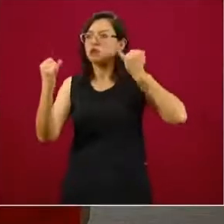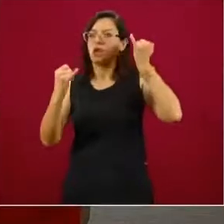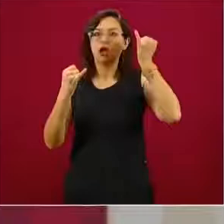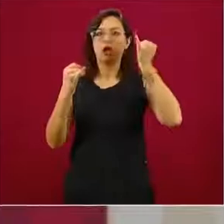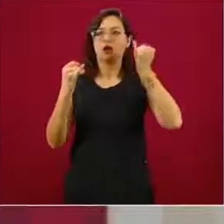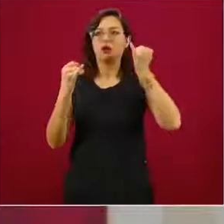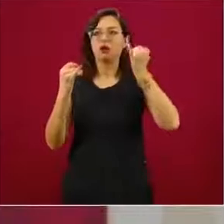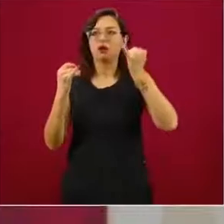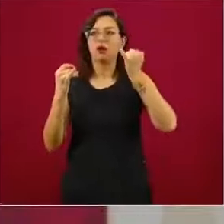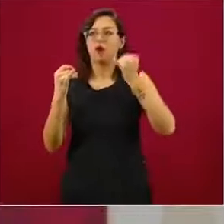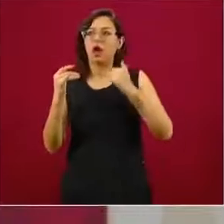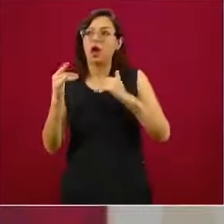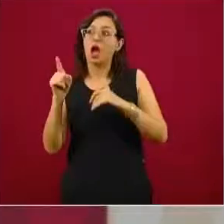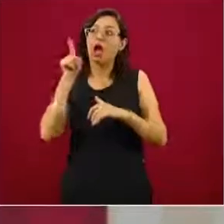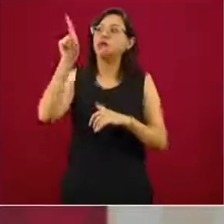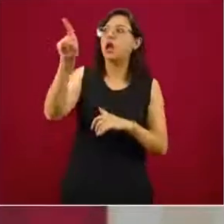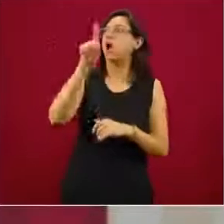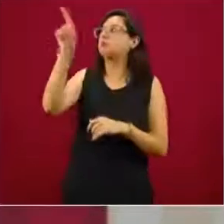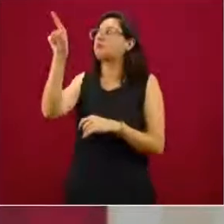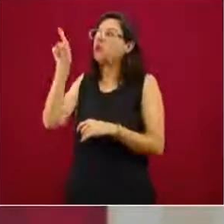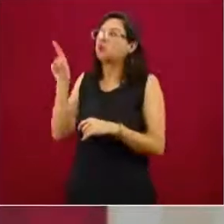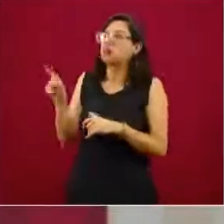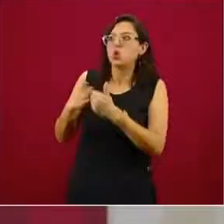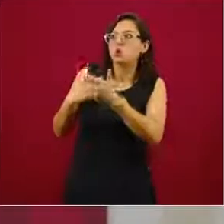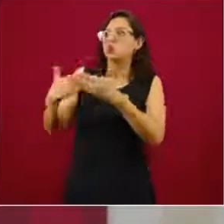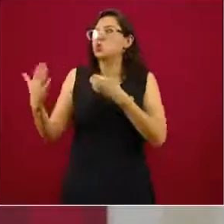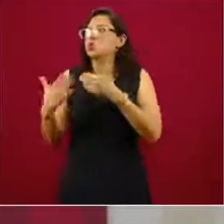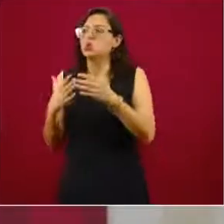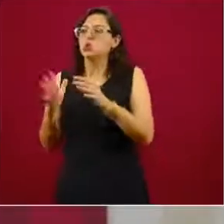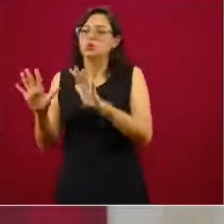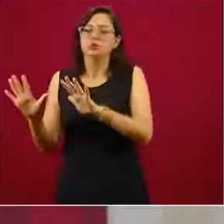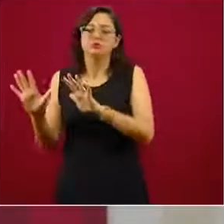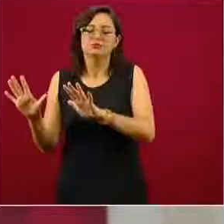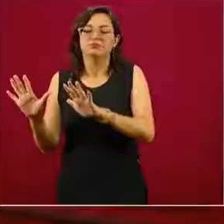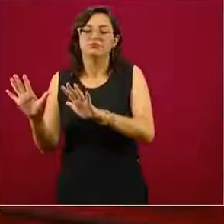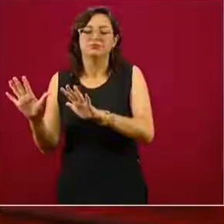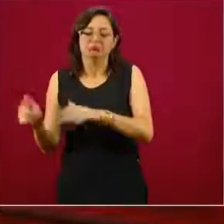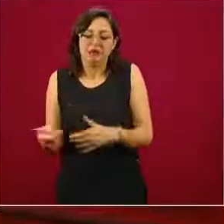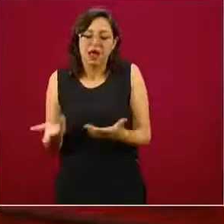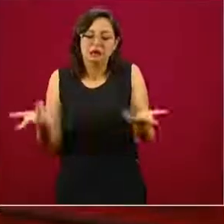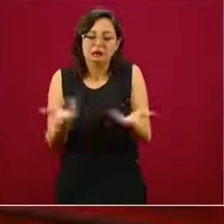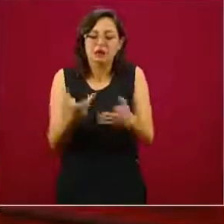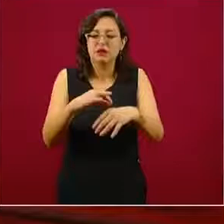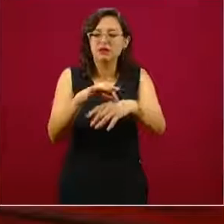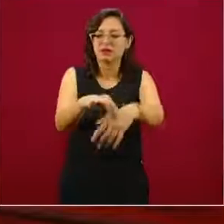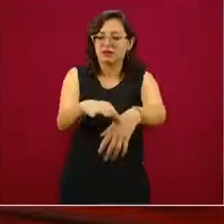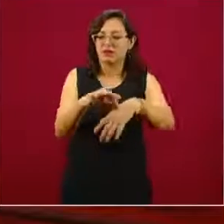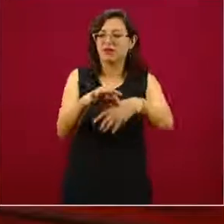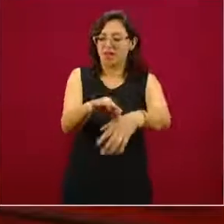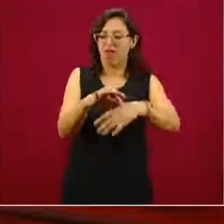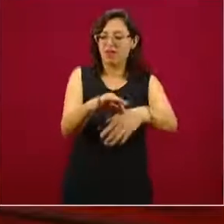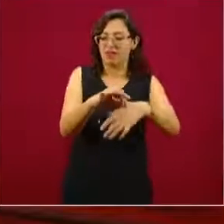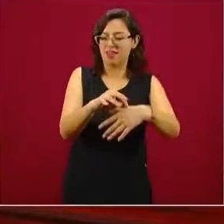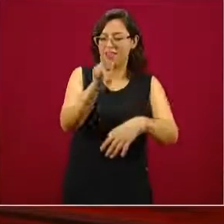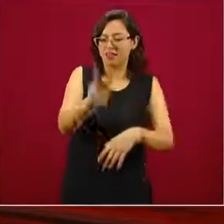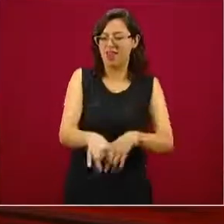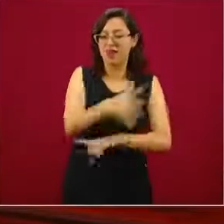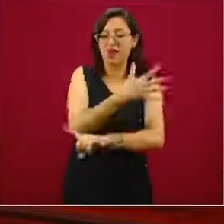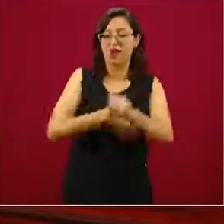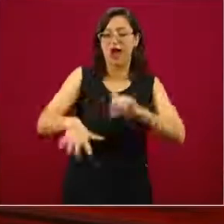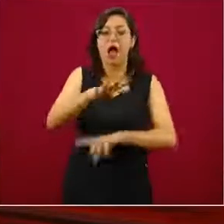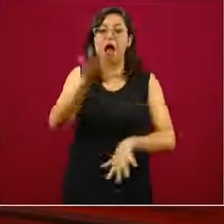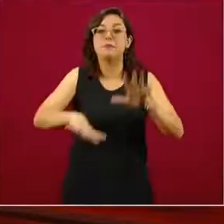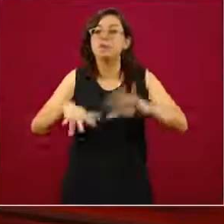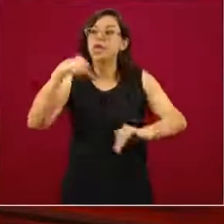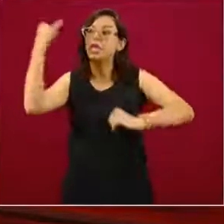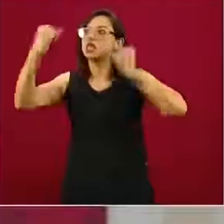hacer cosas efectivas, pero que sean realizables, porque muchas veces por tratar de hacer muchas